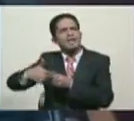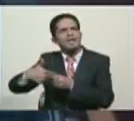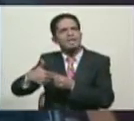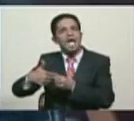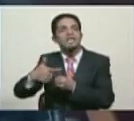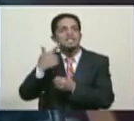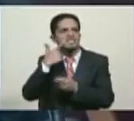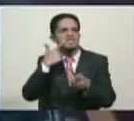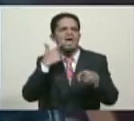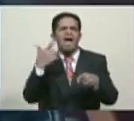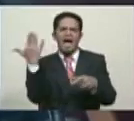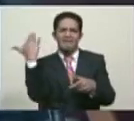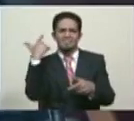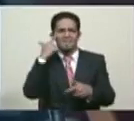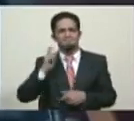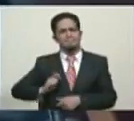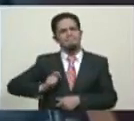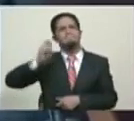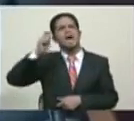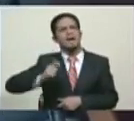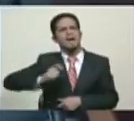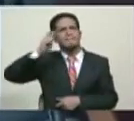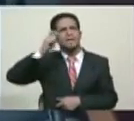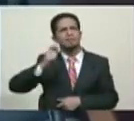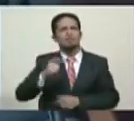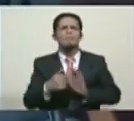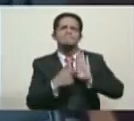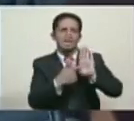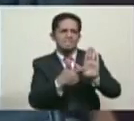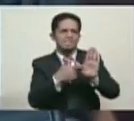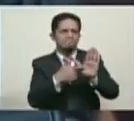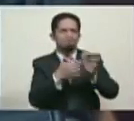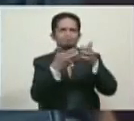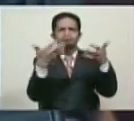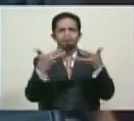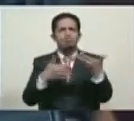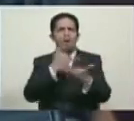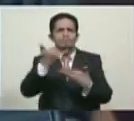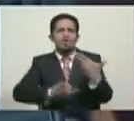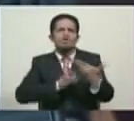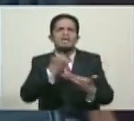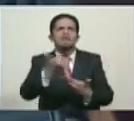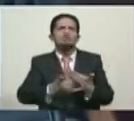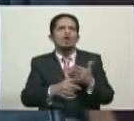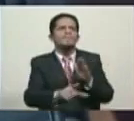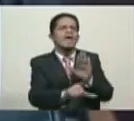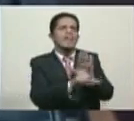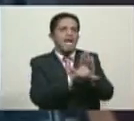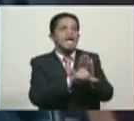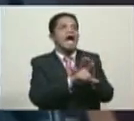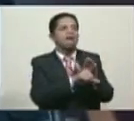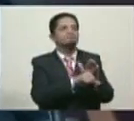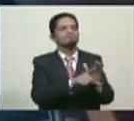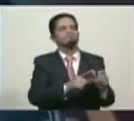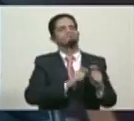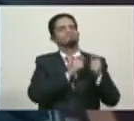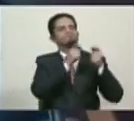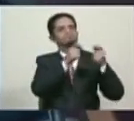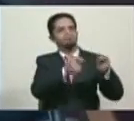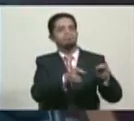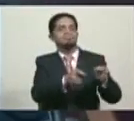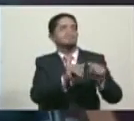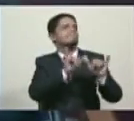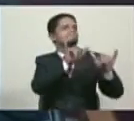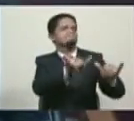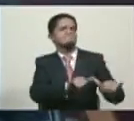Parlamento de entonces, presentó para su promulgación una ley orgánica petrolera que le dio continuidad al mismo